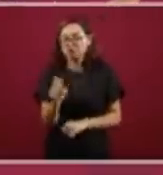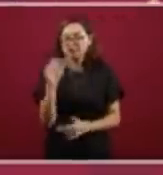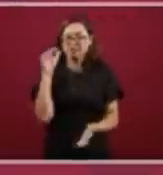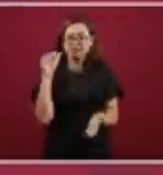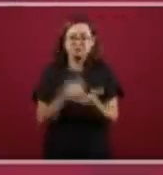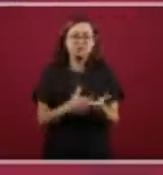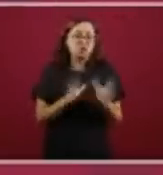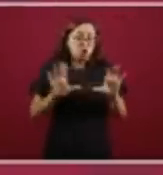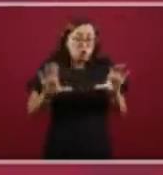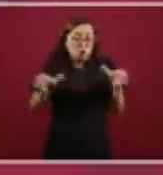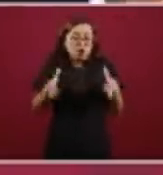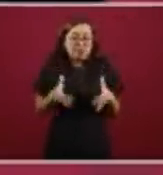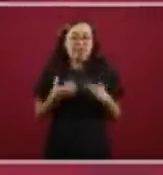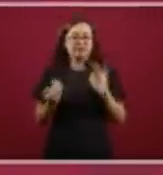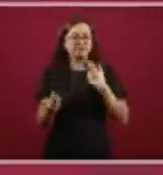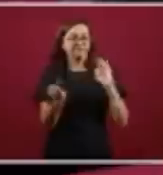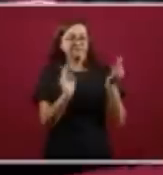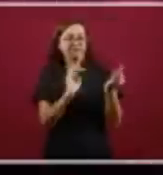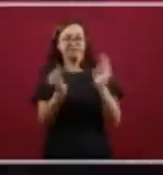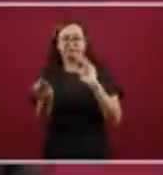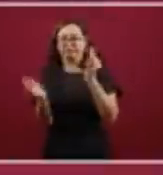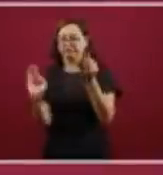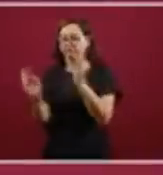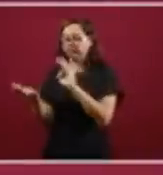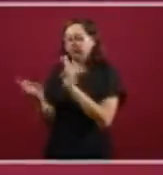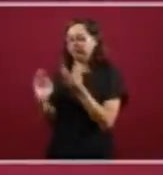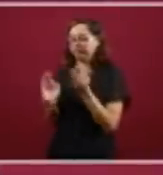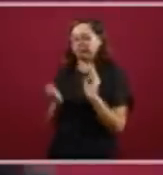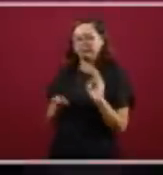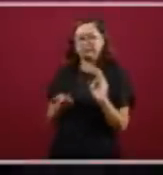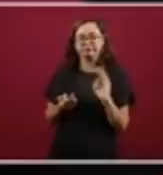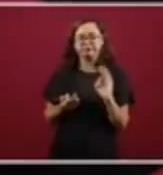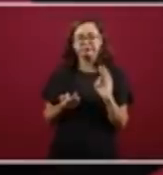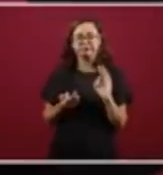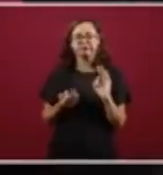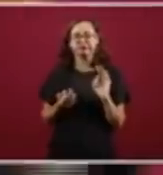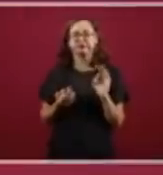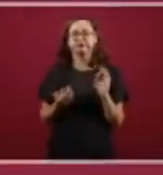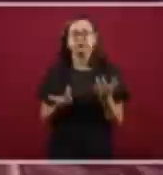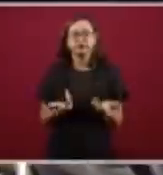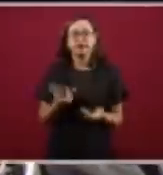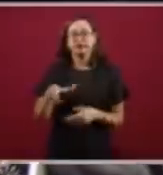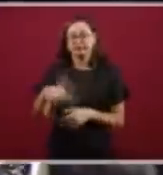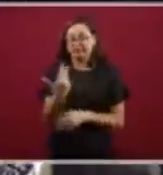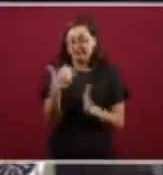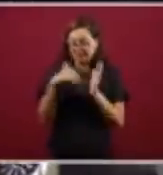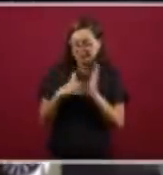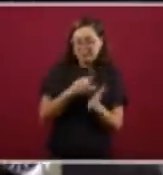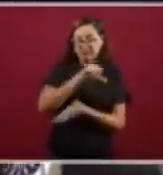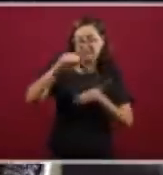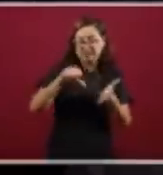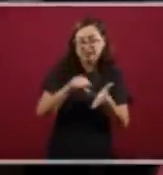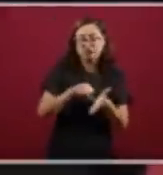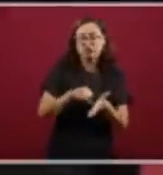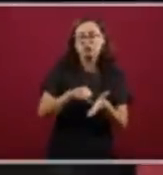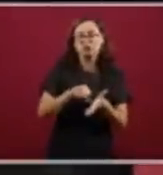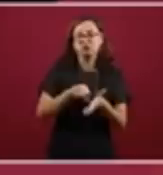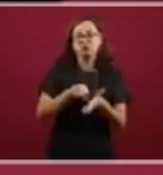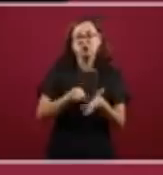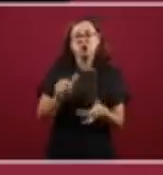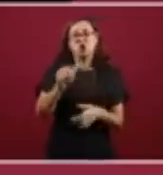200,000 comunidades, 200,000 comunidades, 13,000 centros integradores,